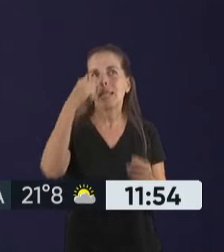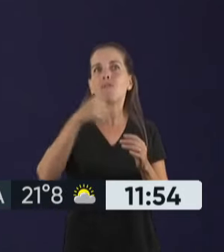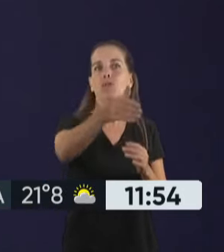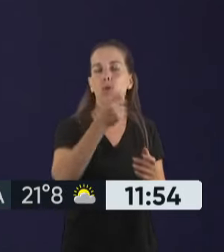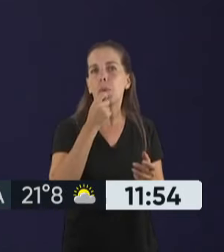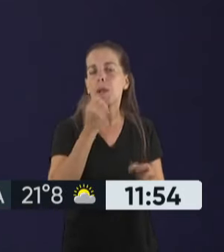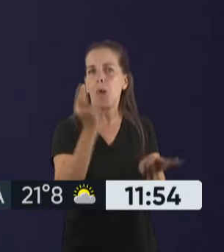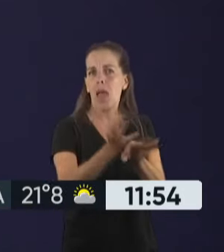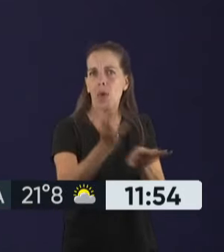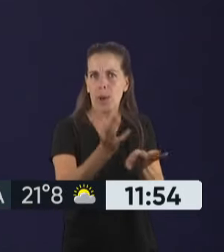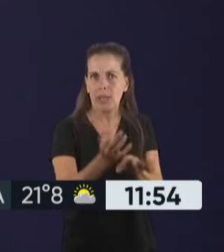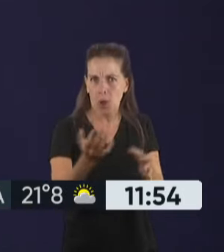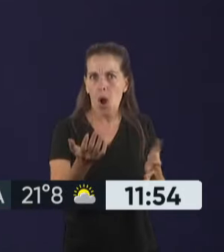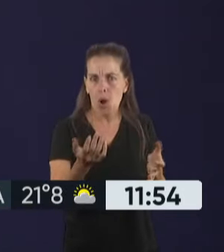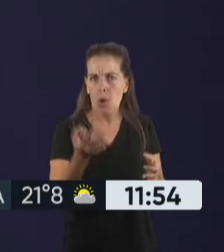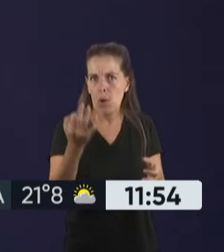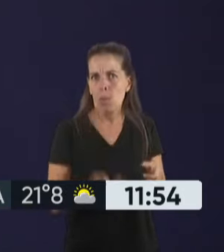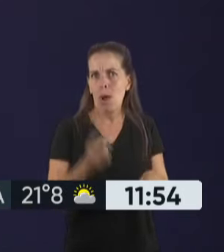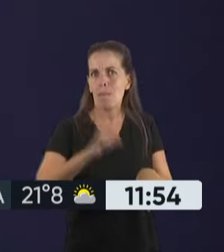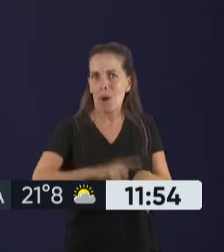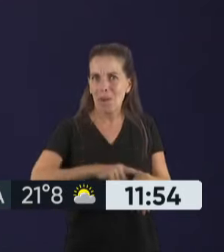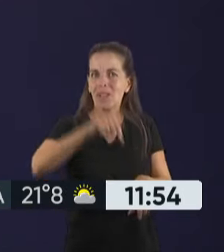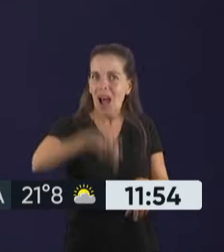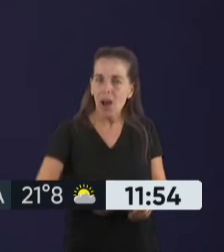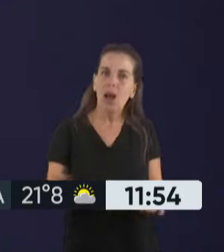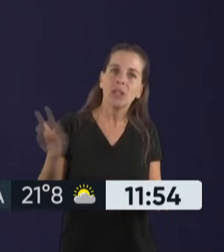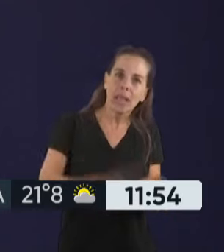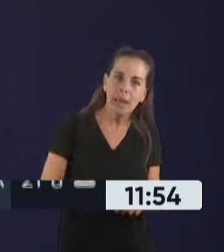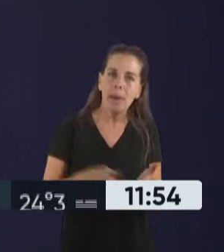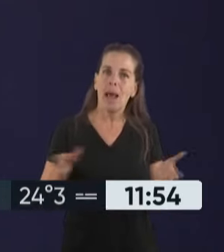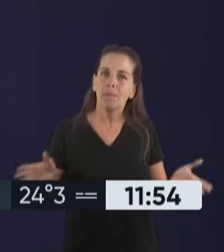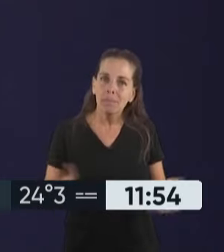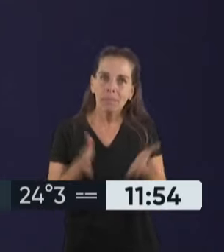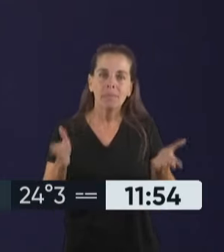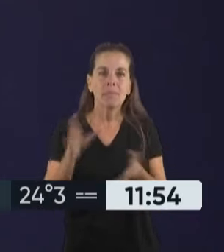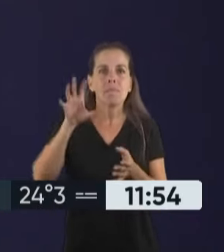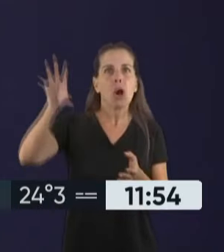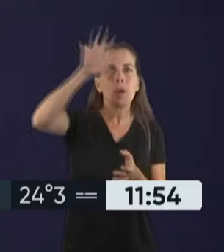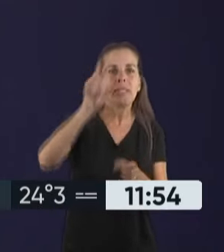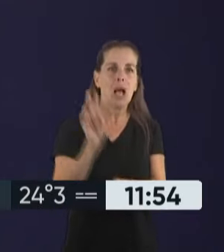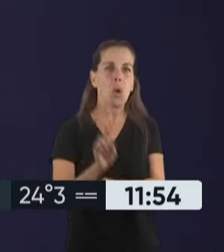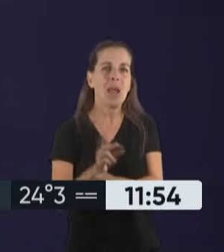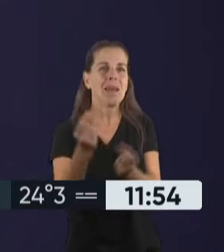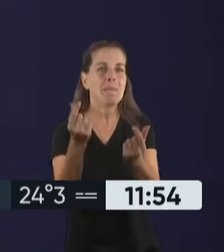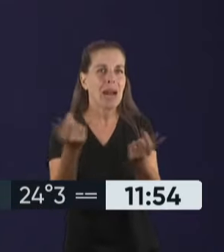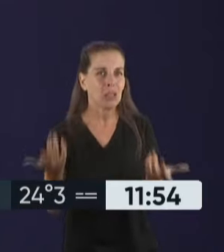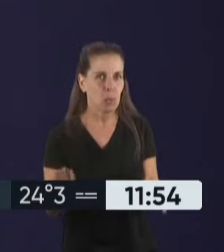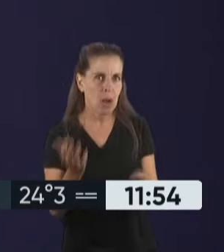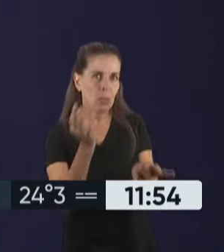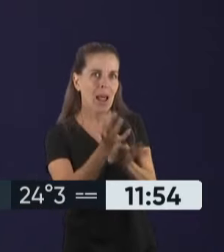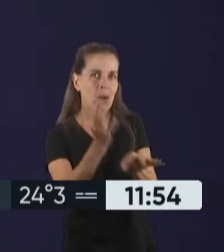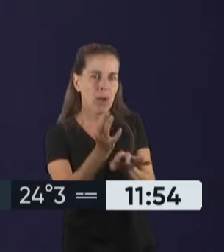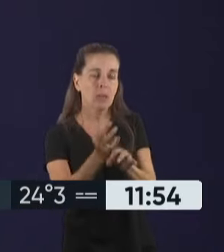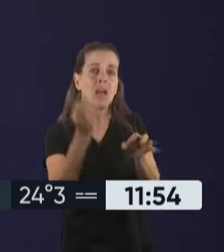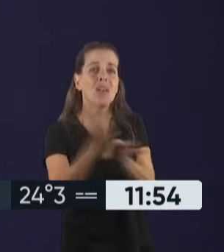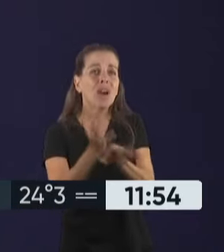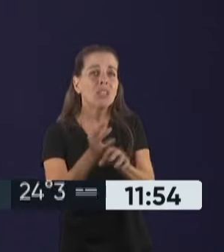educación Así que buen momento para volver a apelar a que a que eso sea así tal como vos y todos los que estamos acá deseamos no que la educación